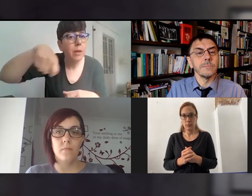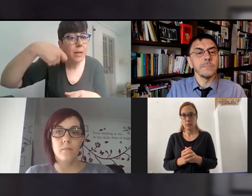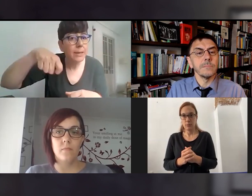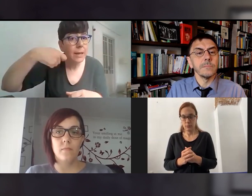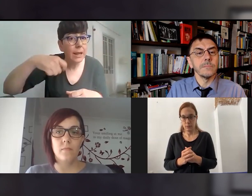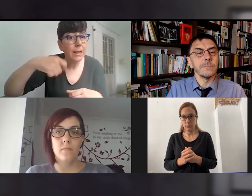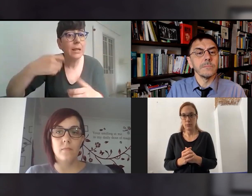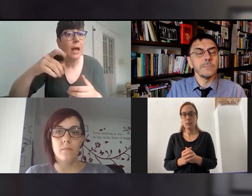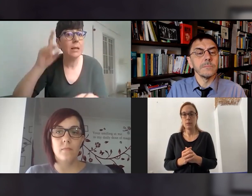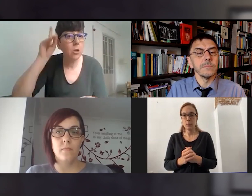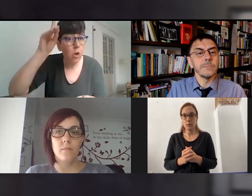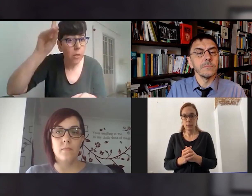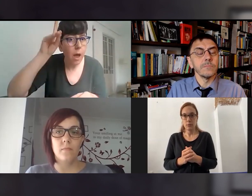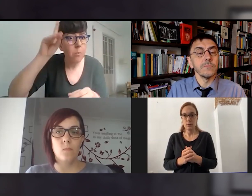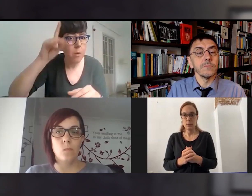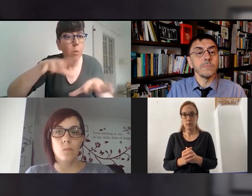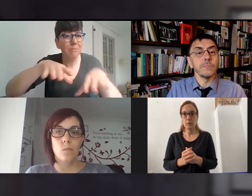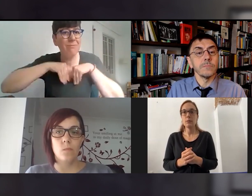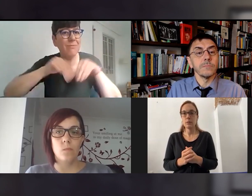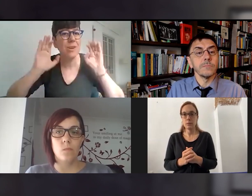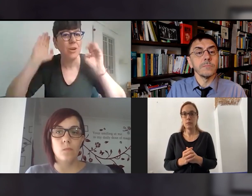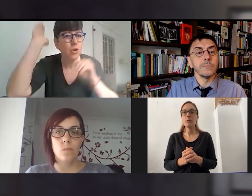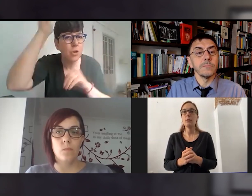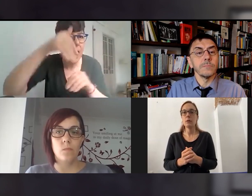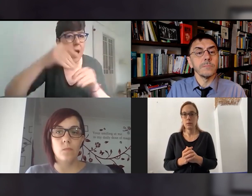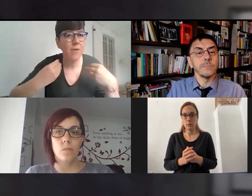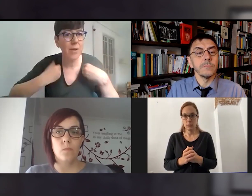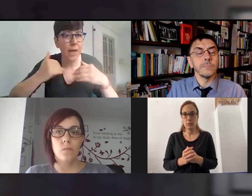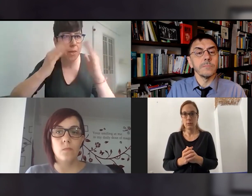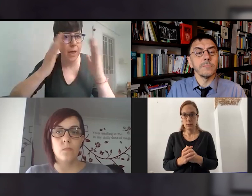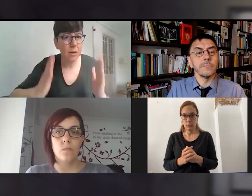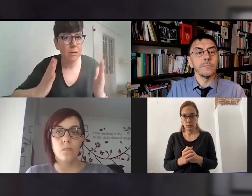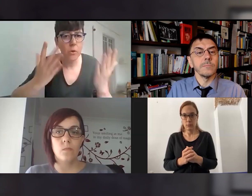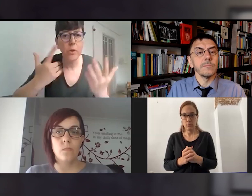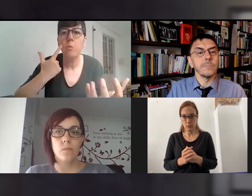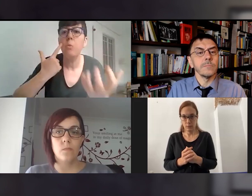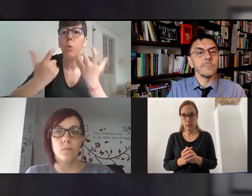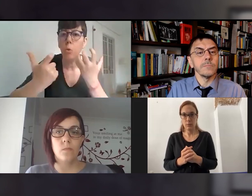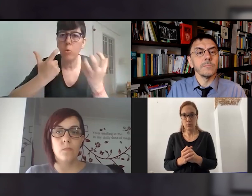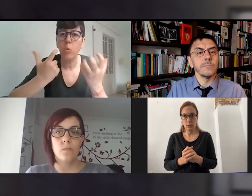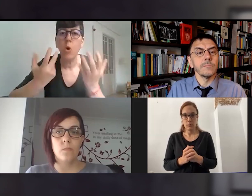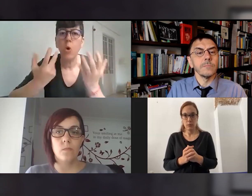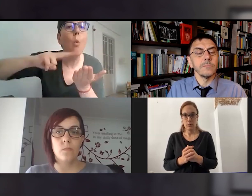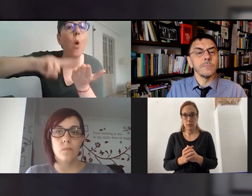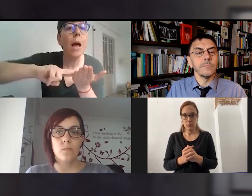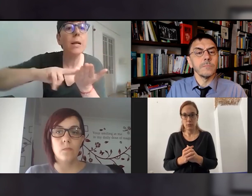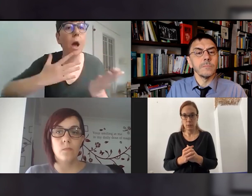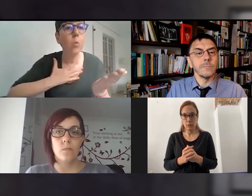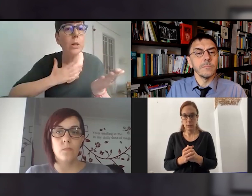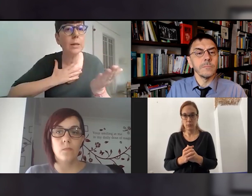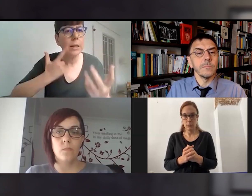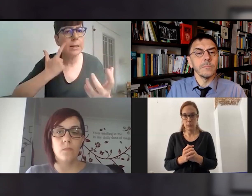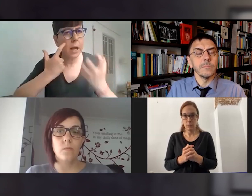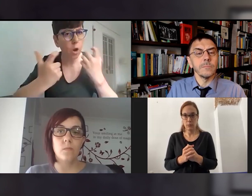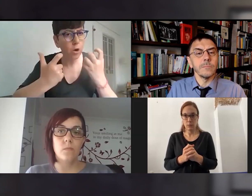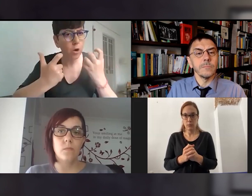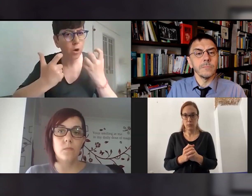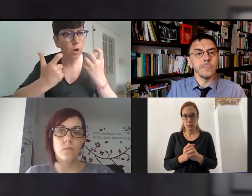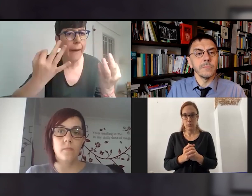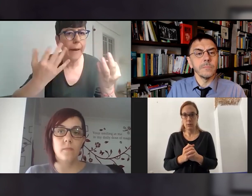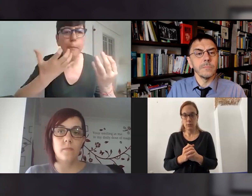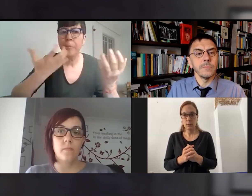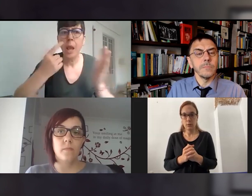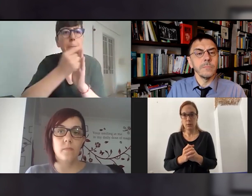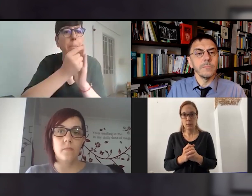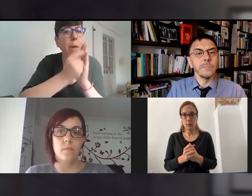estamos gobernando. Tenemos también la vicepresidencia con nuestro vicepresidente de Políticas Verdes y de Vivienda, Rubén